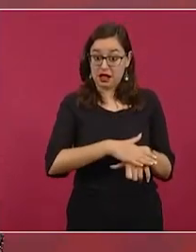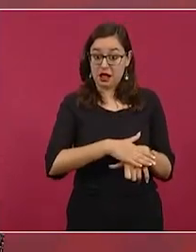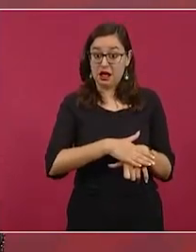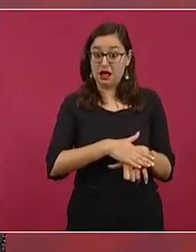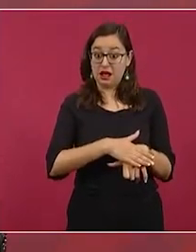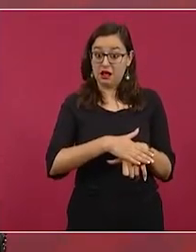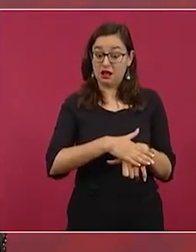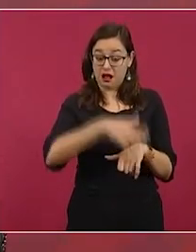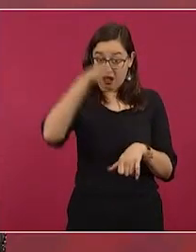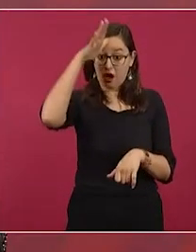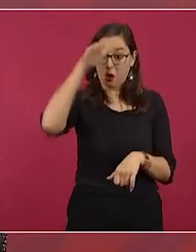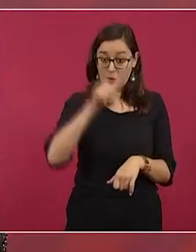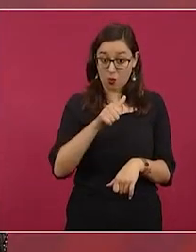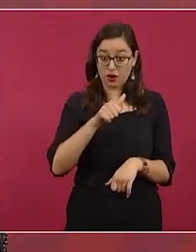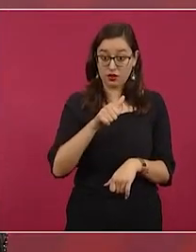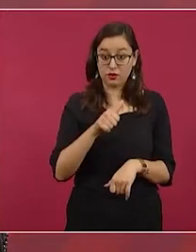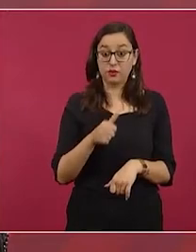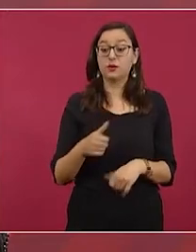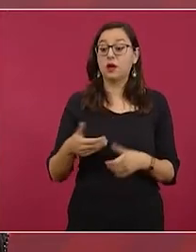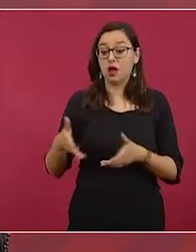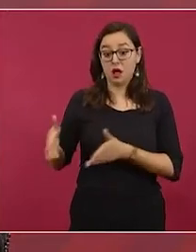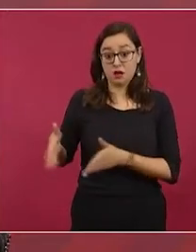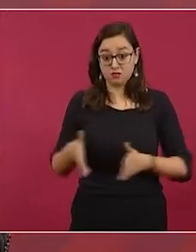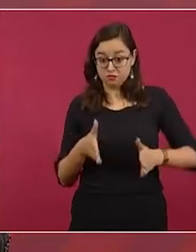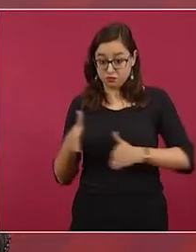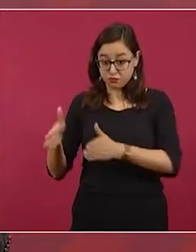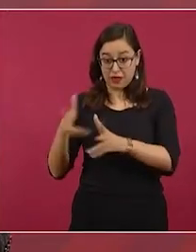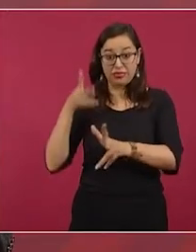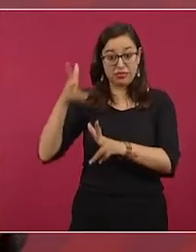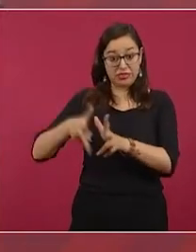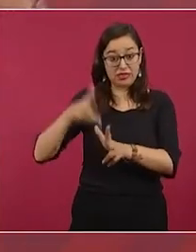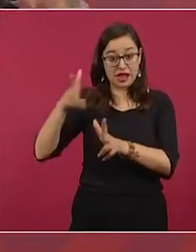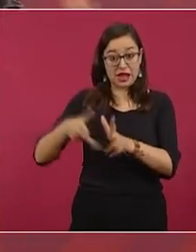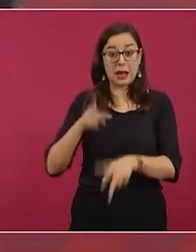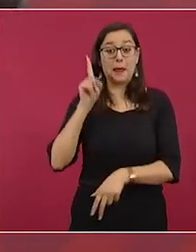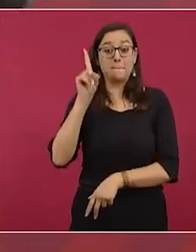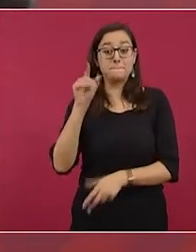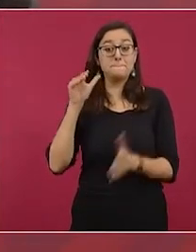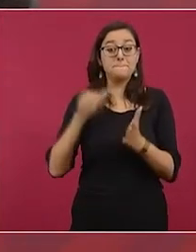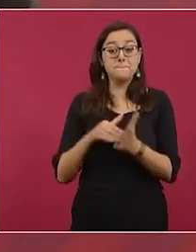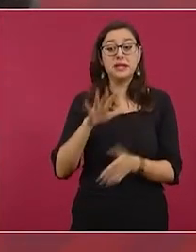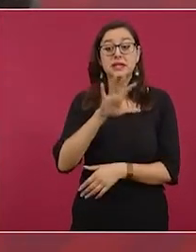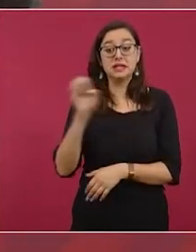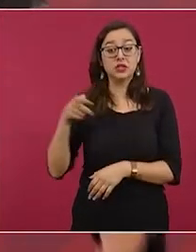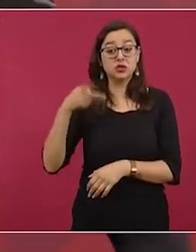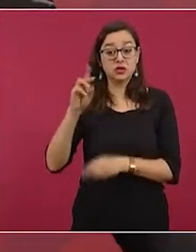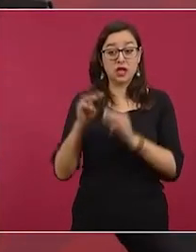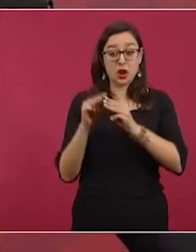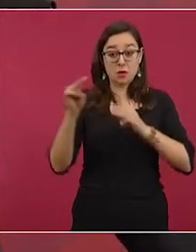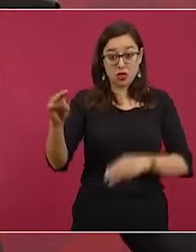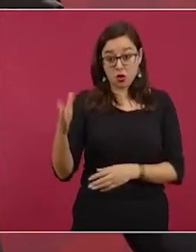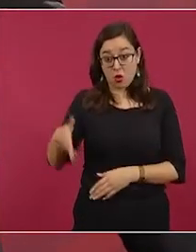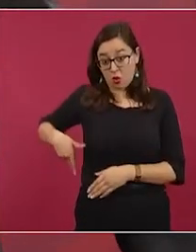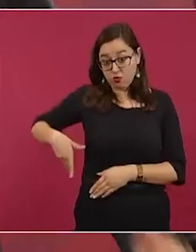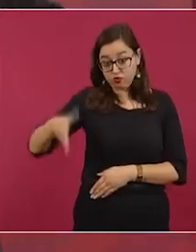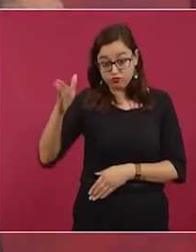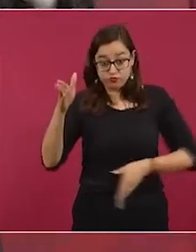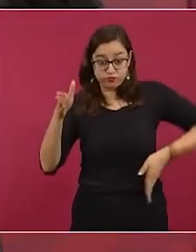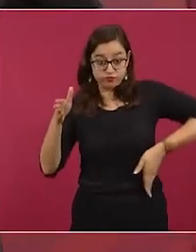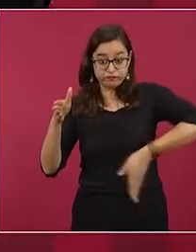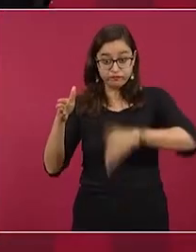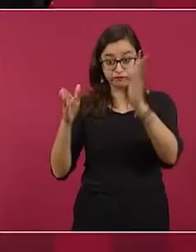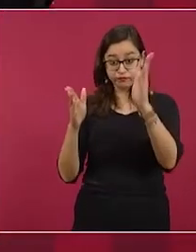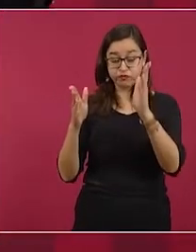los 1,500 kilómetros del tren, de lado y lado, van a